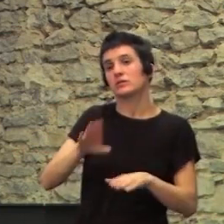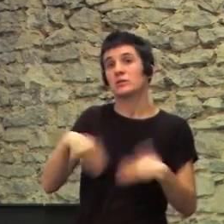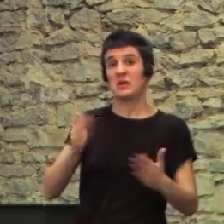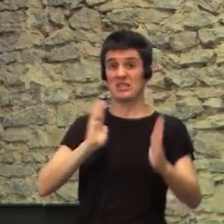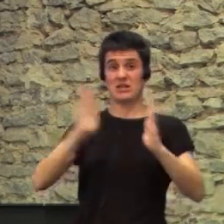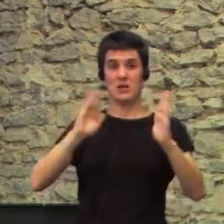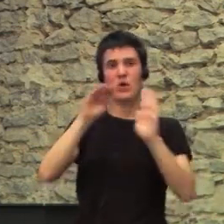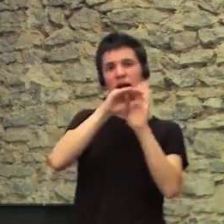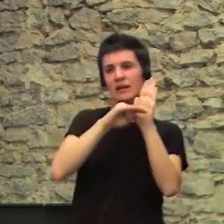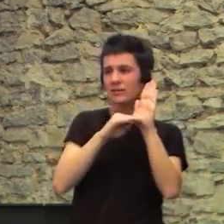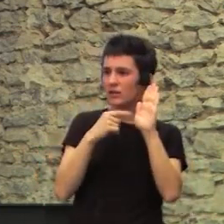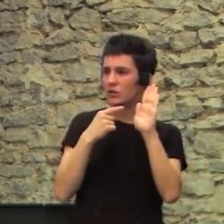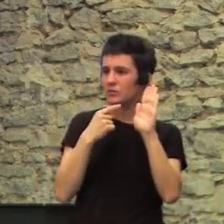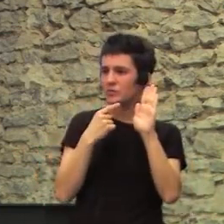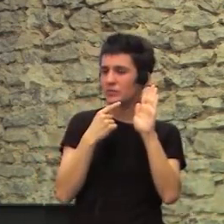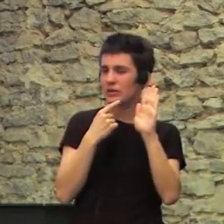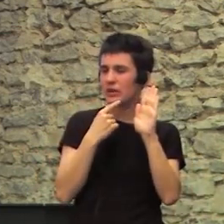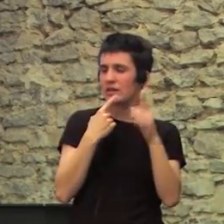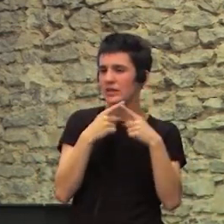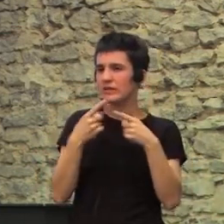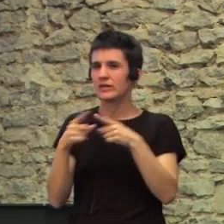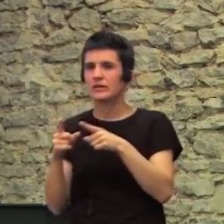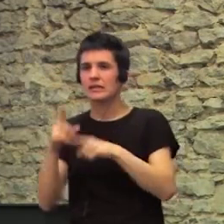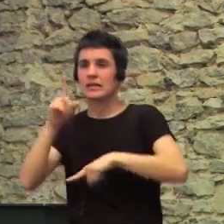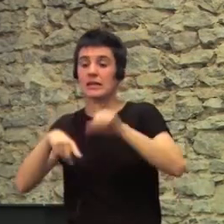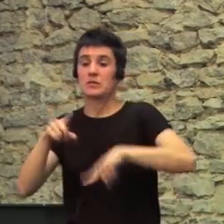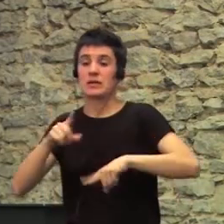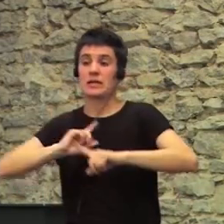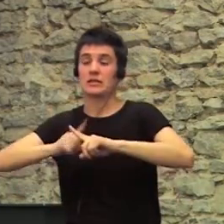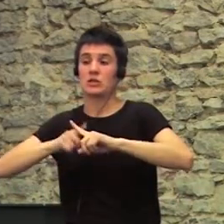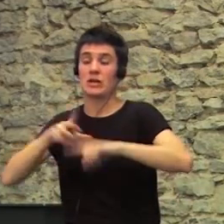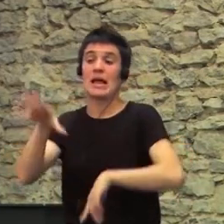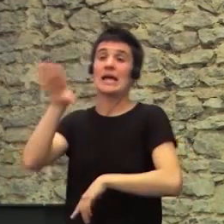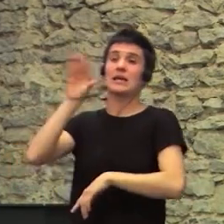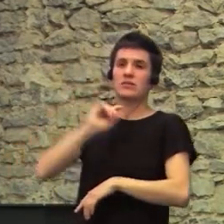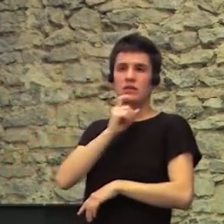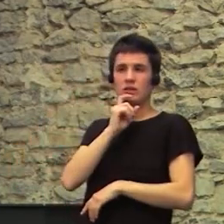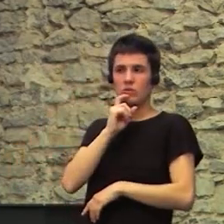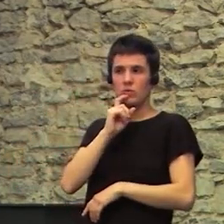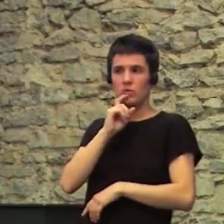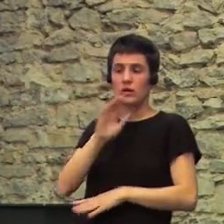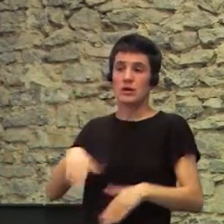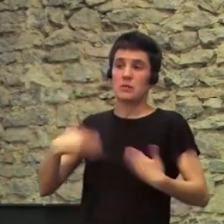época de legitimación del sexo, de los criterios de legitimación. Y luego también, por supuesto,